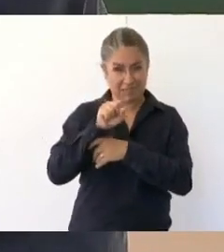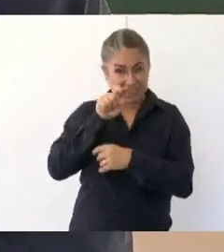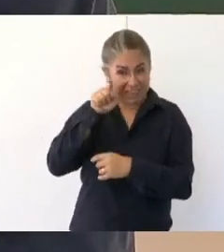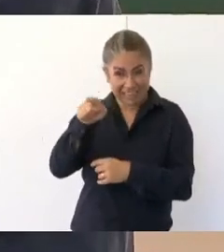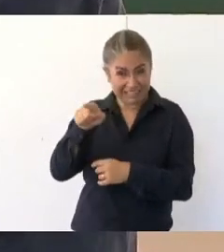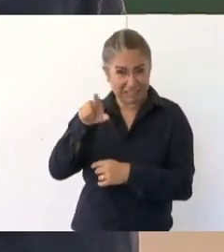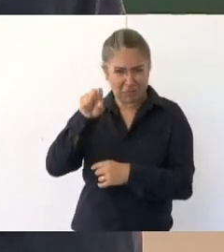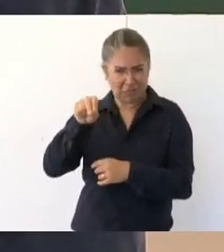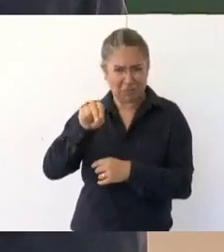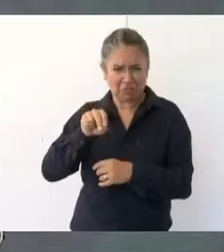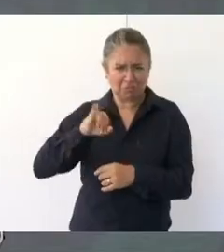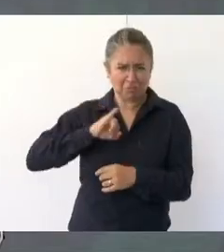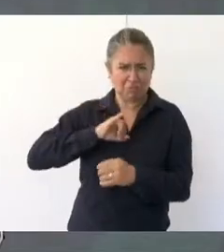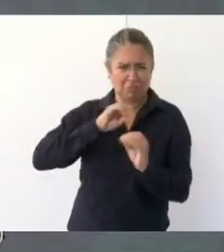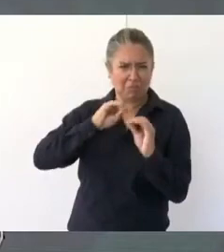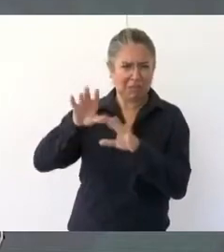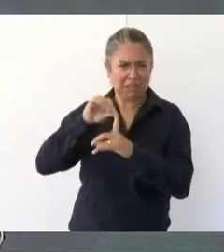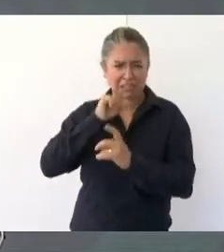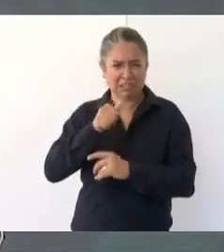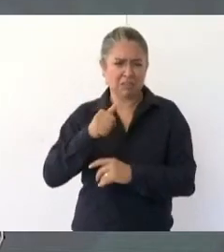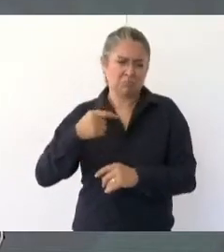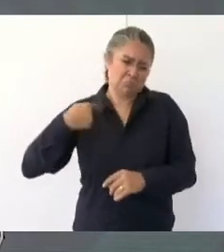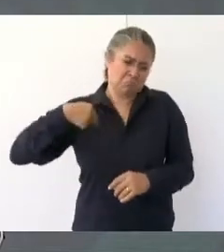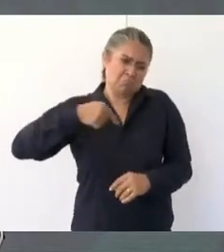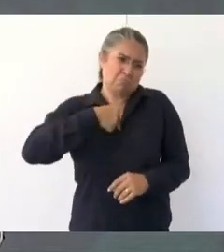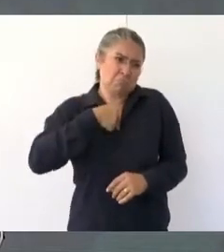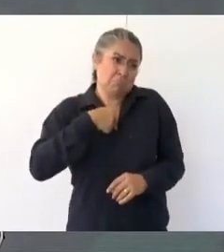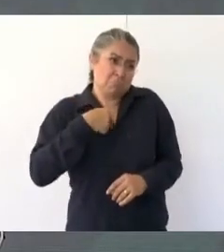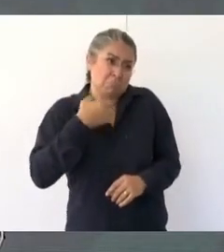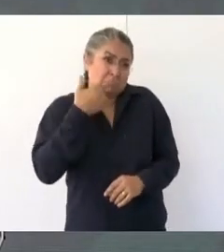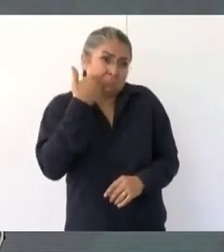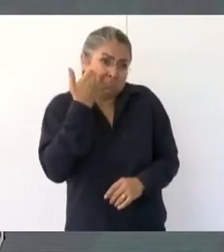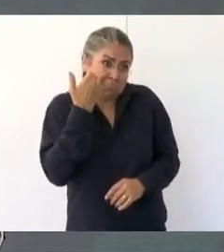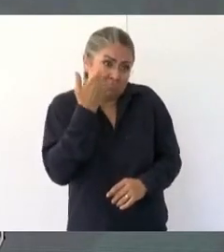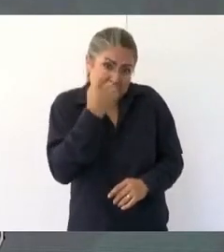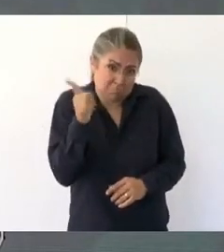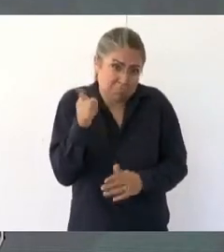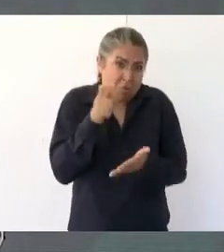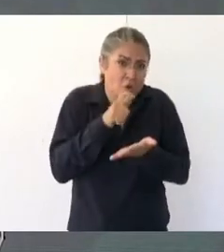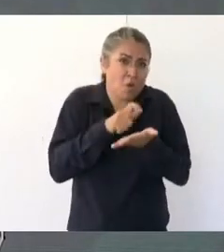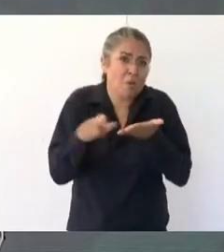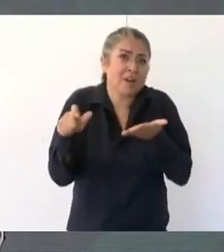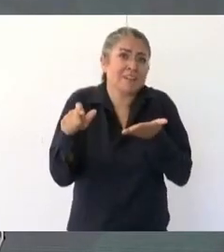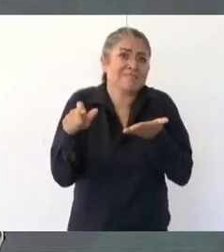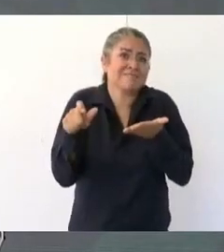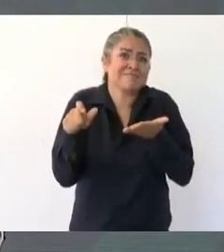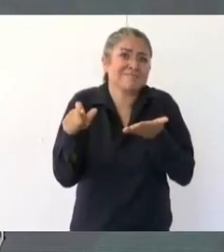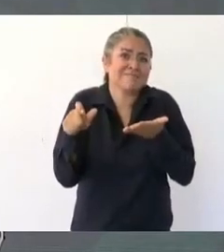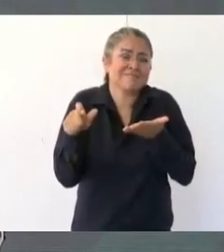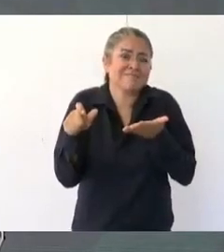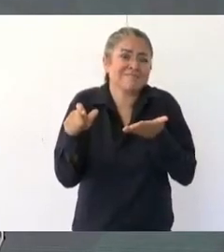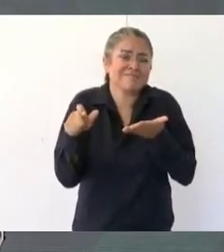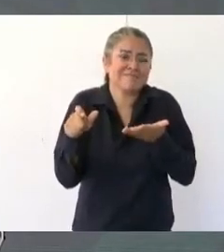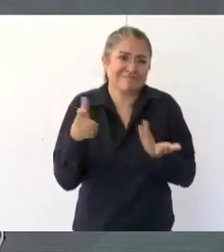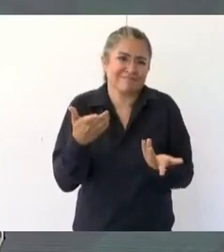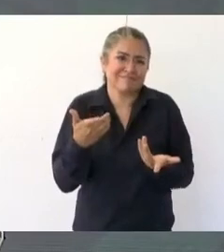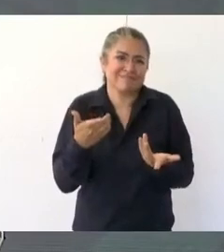nosotros estábamos interesados en comprar una refinería, pero que queríamos la de Deer Park,